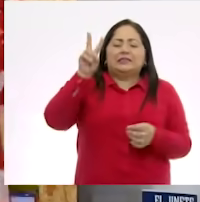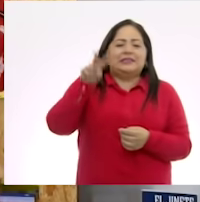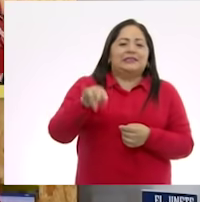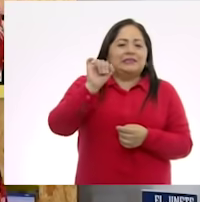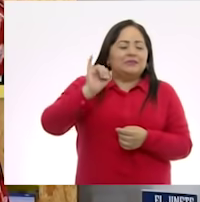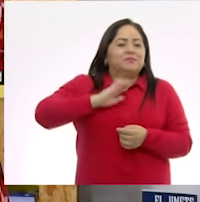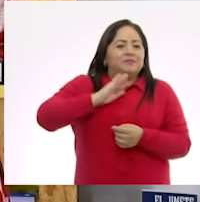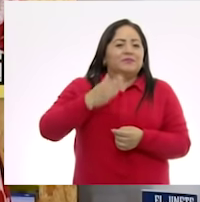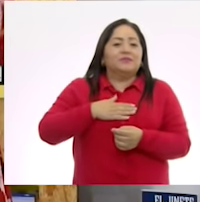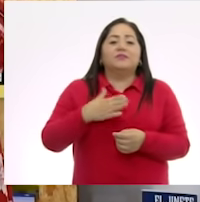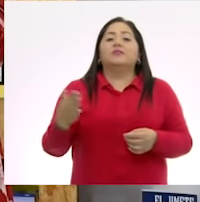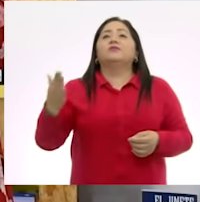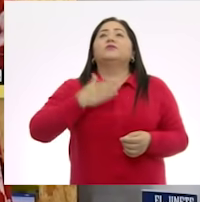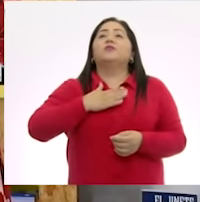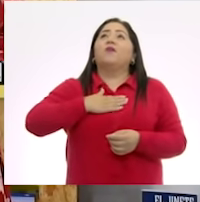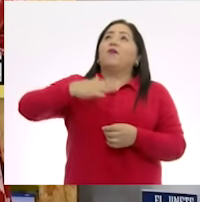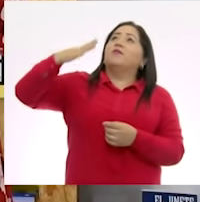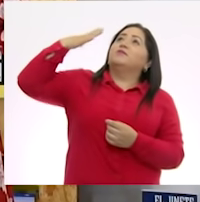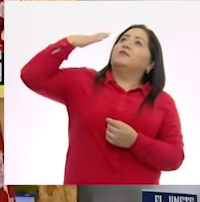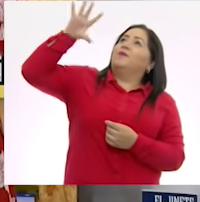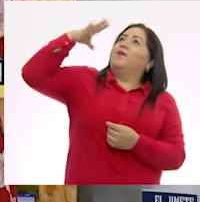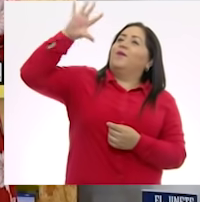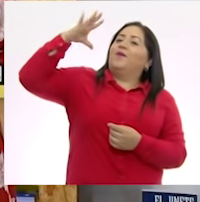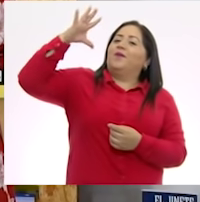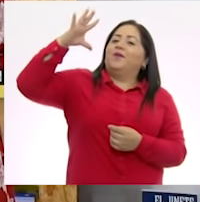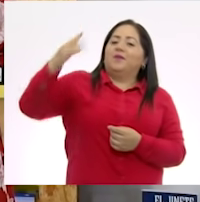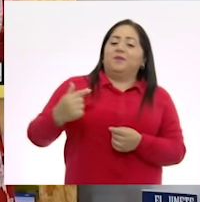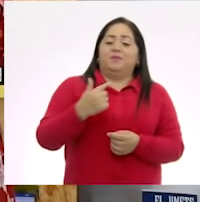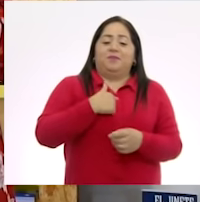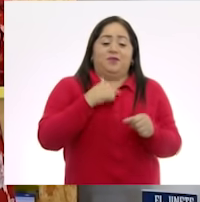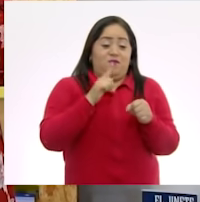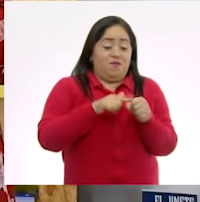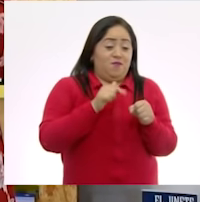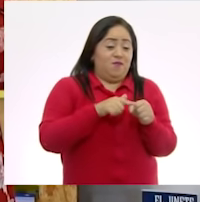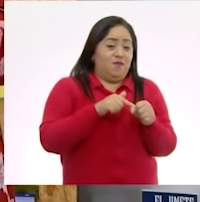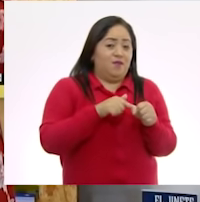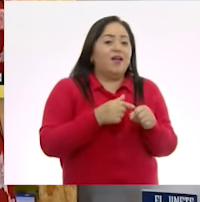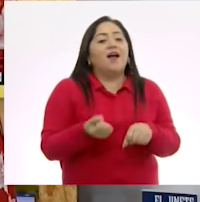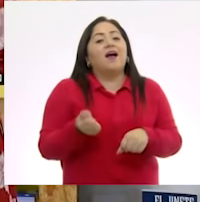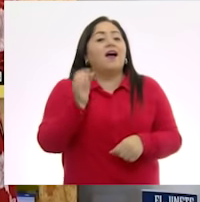cierto. Yo soy el sol, mi color es